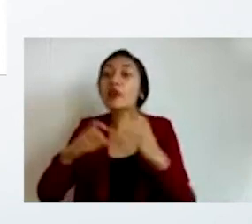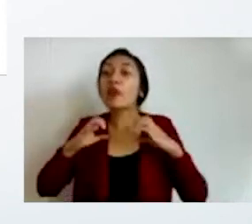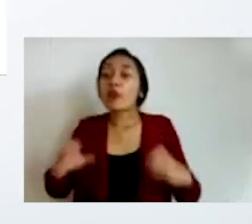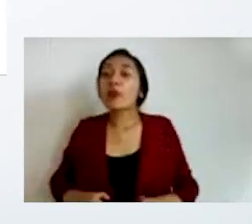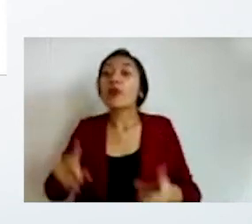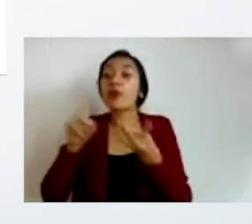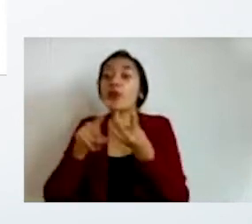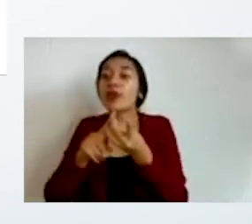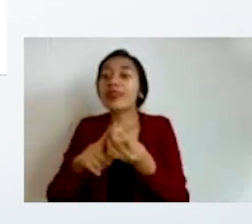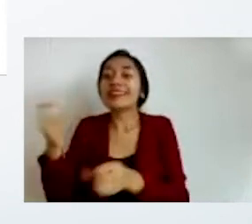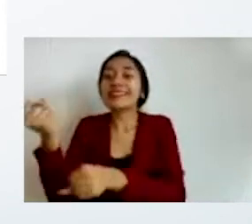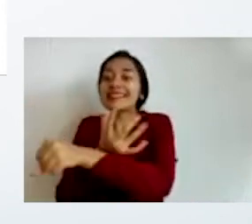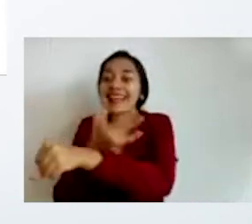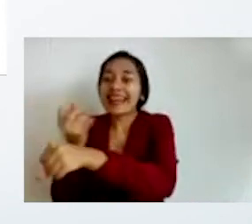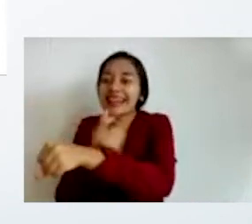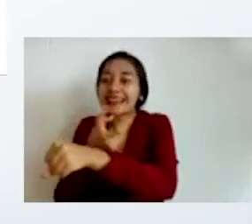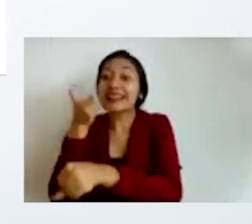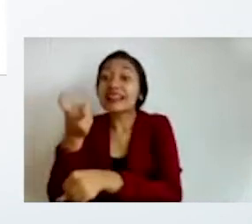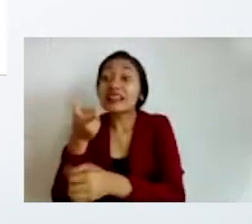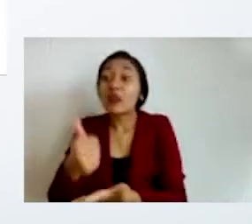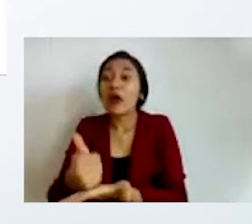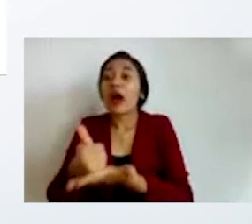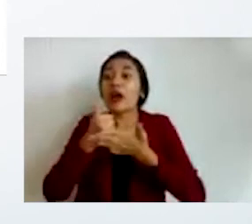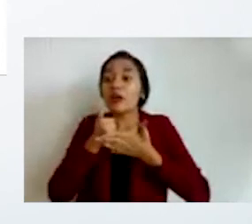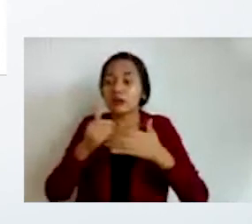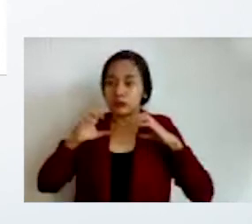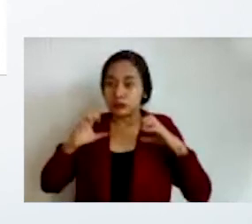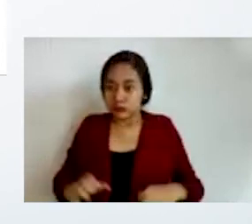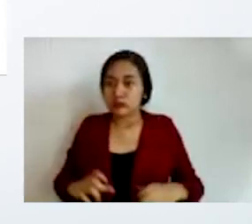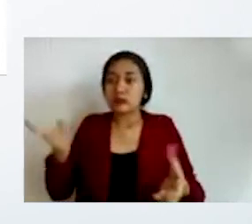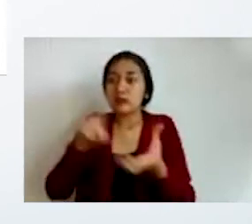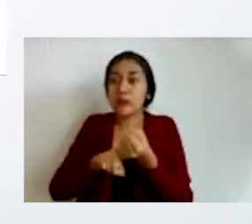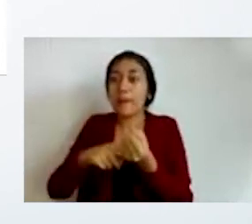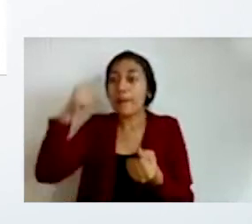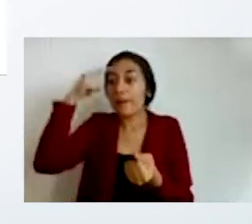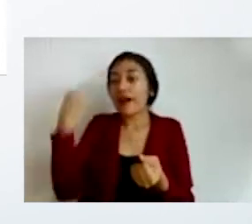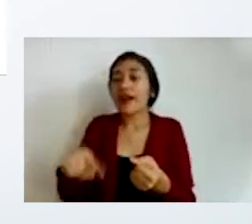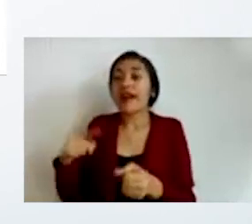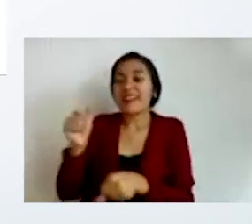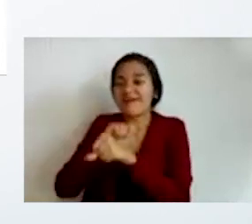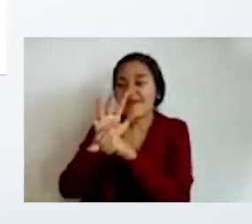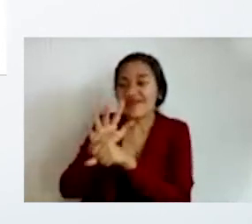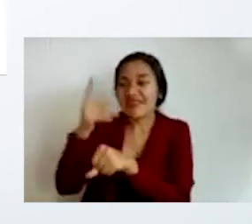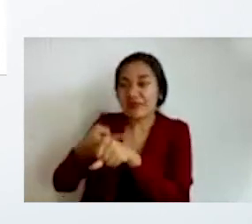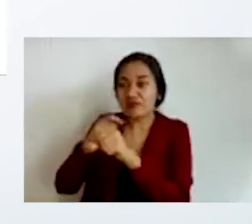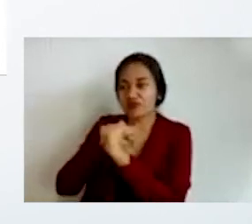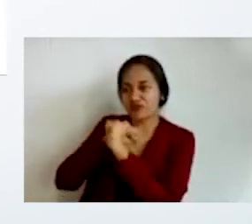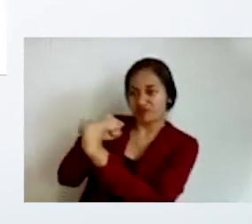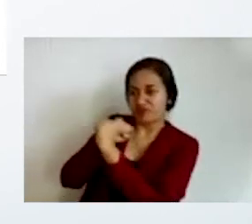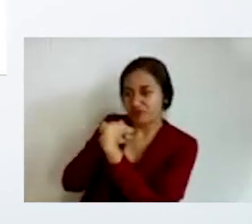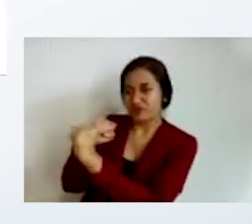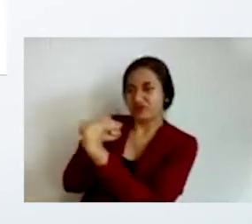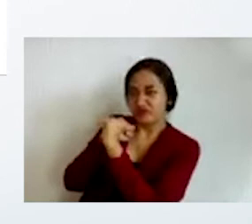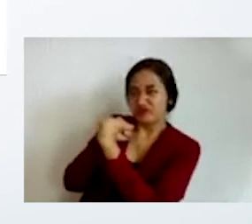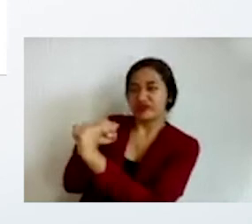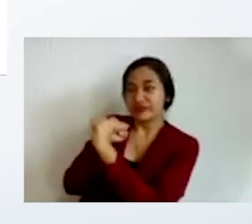inmunidad. Estos anticuerpos son como la memoria inmunológica y en caso de que regresara el agresor, en este caso